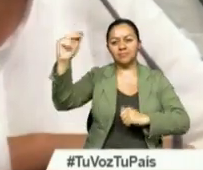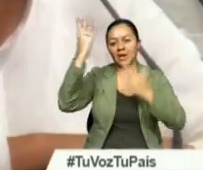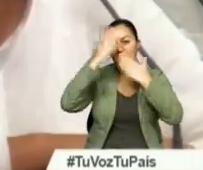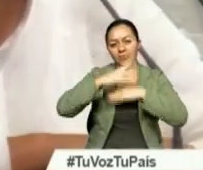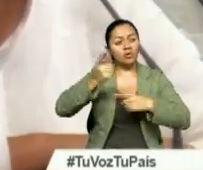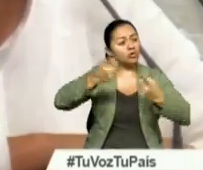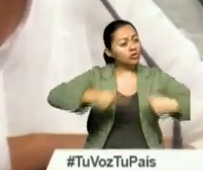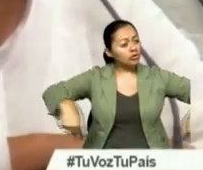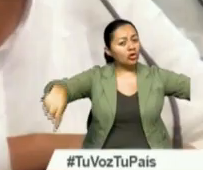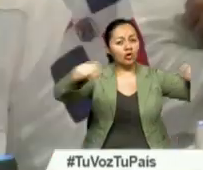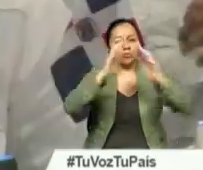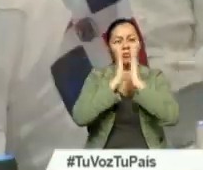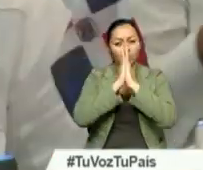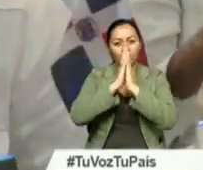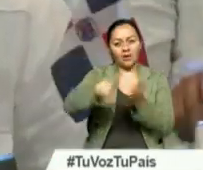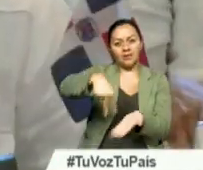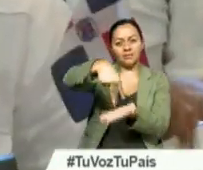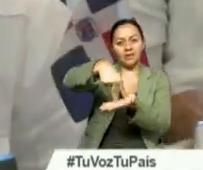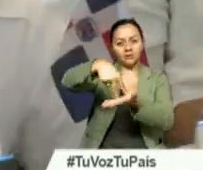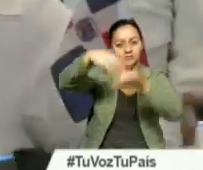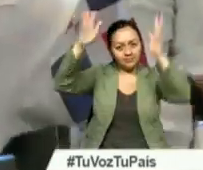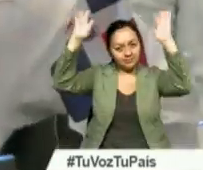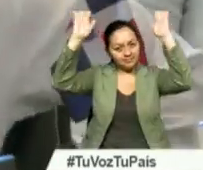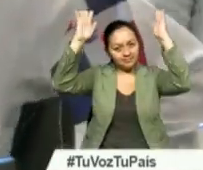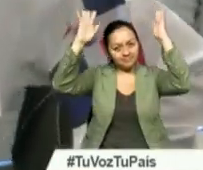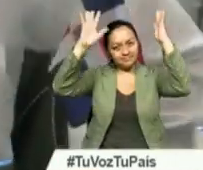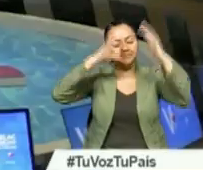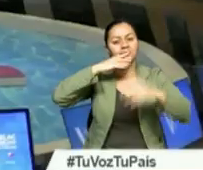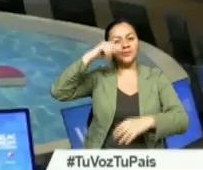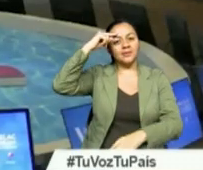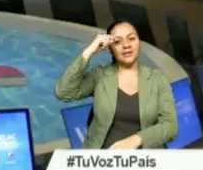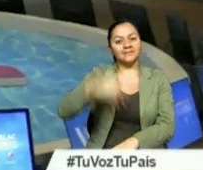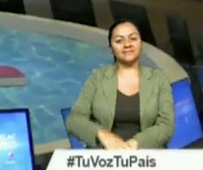nos pongamos de pie y le tributemos un fuerte aplauso a Rafael Correa.